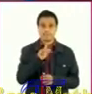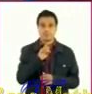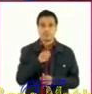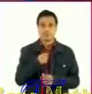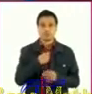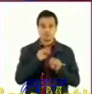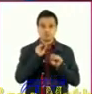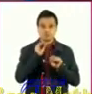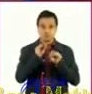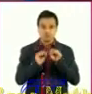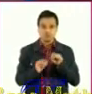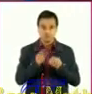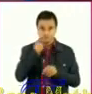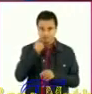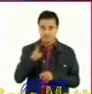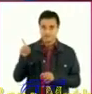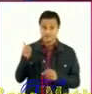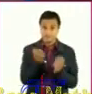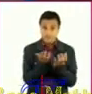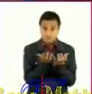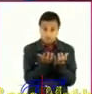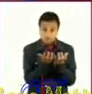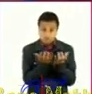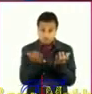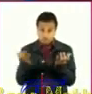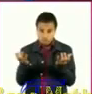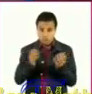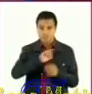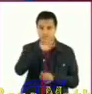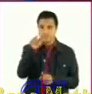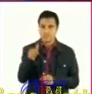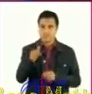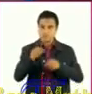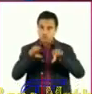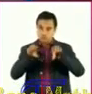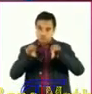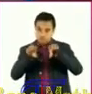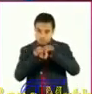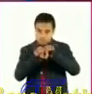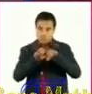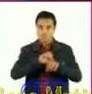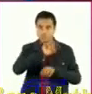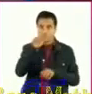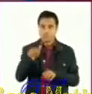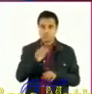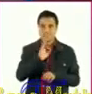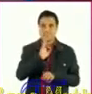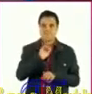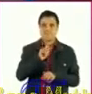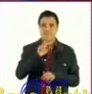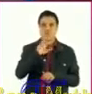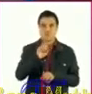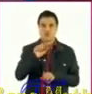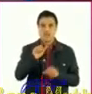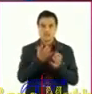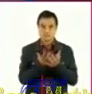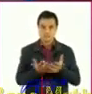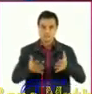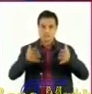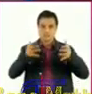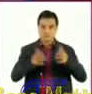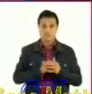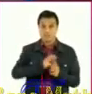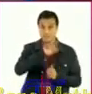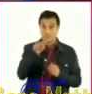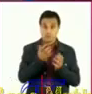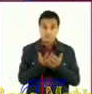la canaleta, instalar la tubería, elaborar el filtro A, elaborar el filtro